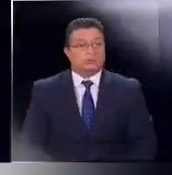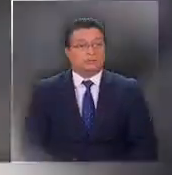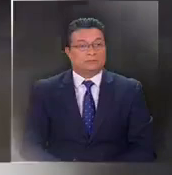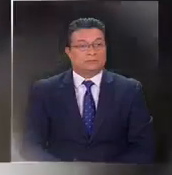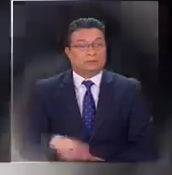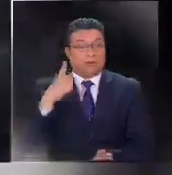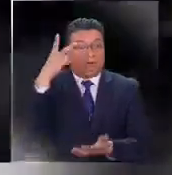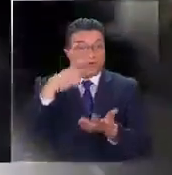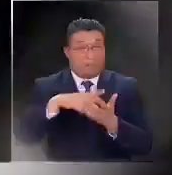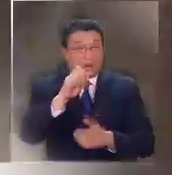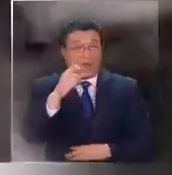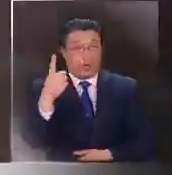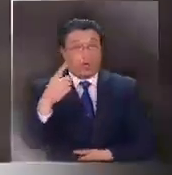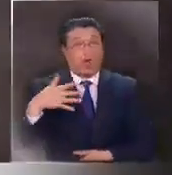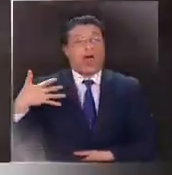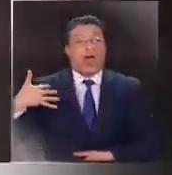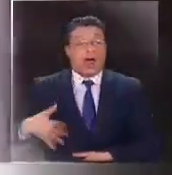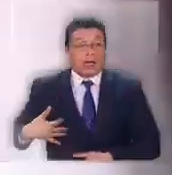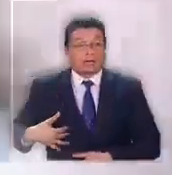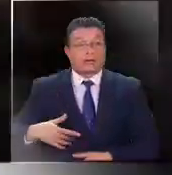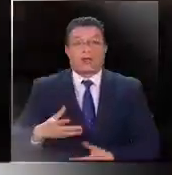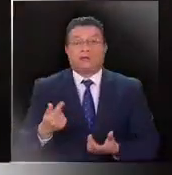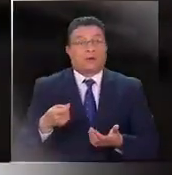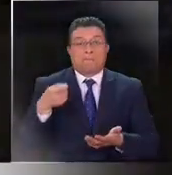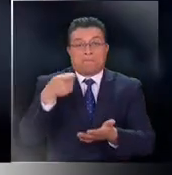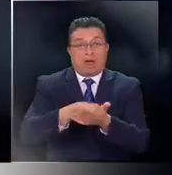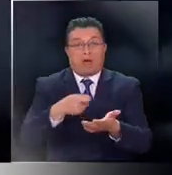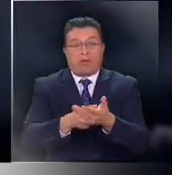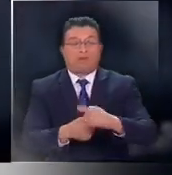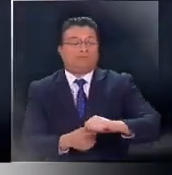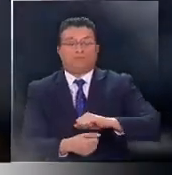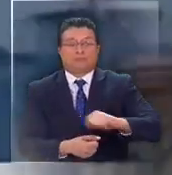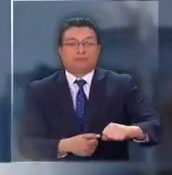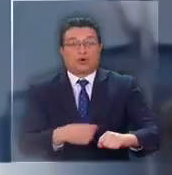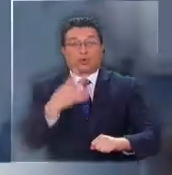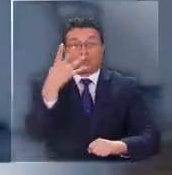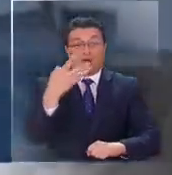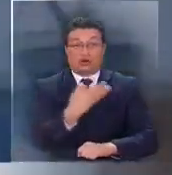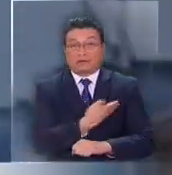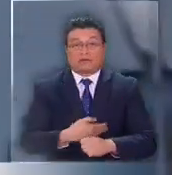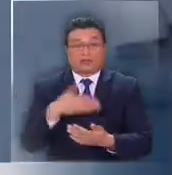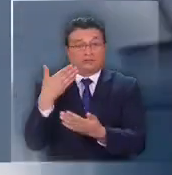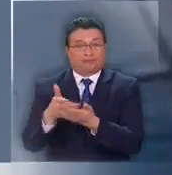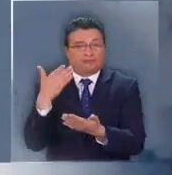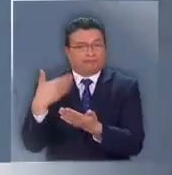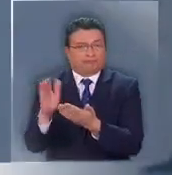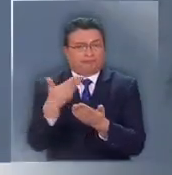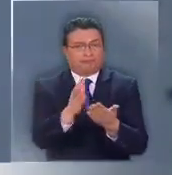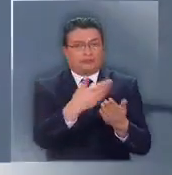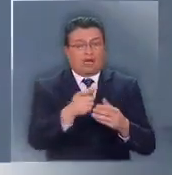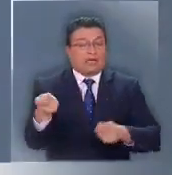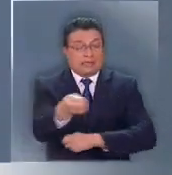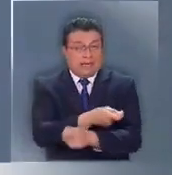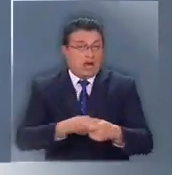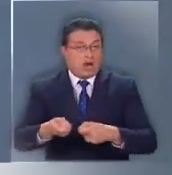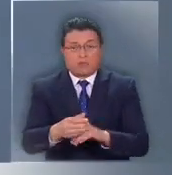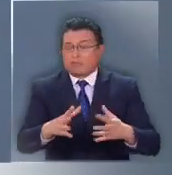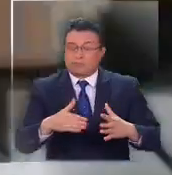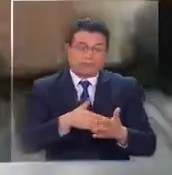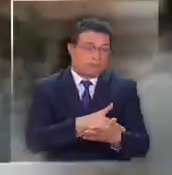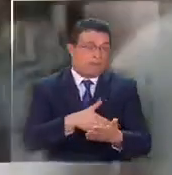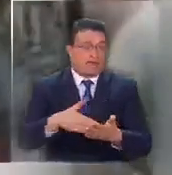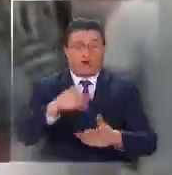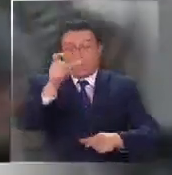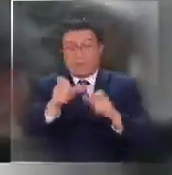El año 2001, Argentina entró en cesación de pagos, cayeron cuatro presidentes y se produjo un colapso económico que dejó a millones